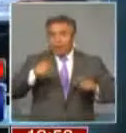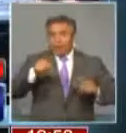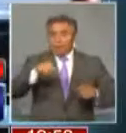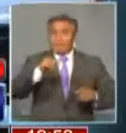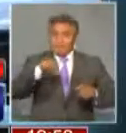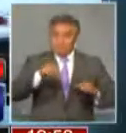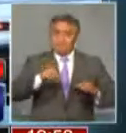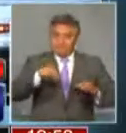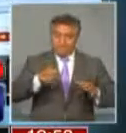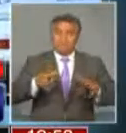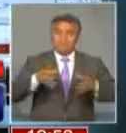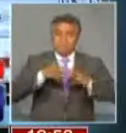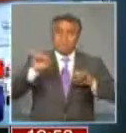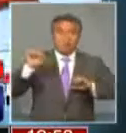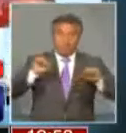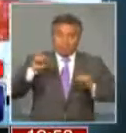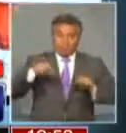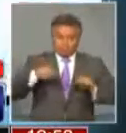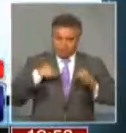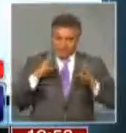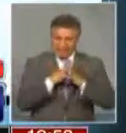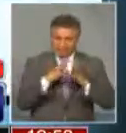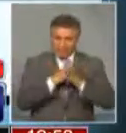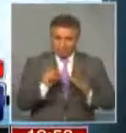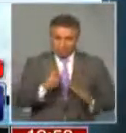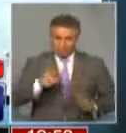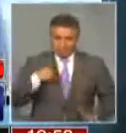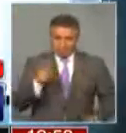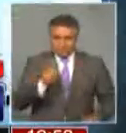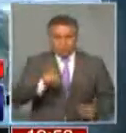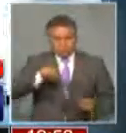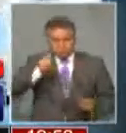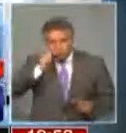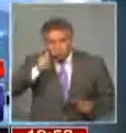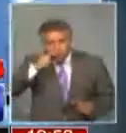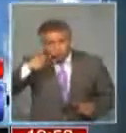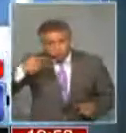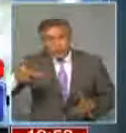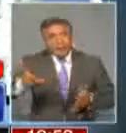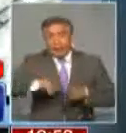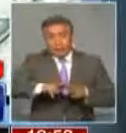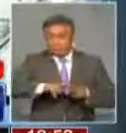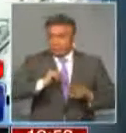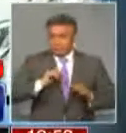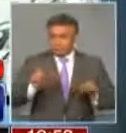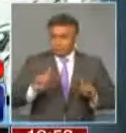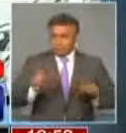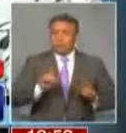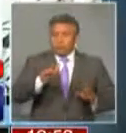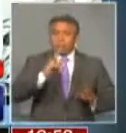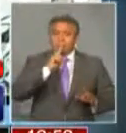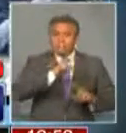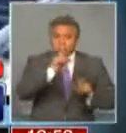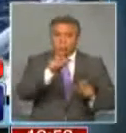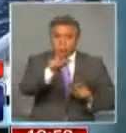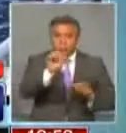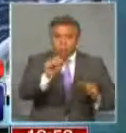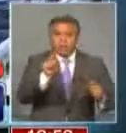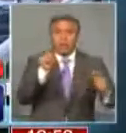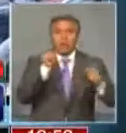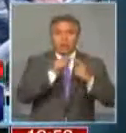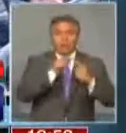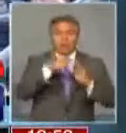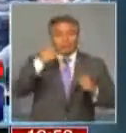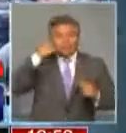político no es un regimiento. Nosotros no podemos saber lo que hace la persona en el día a día. Ahora, si usted me pregunta, para eso ustedes pueden contactarla por